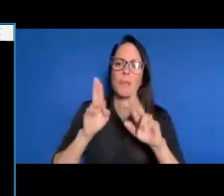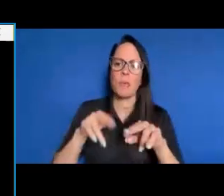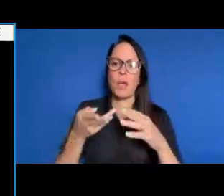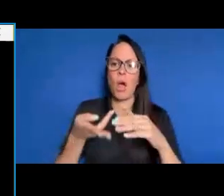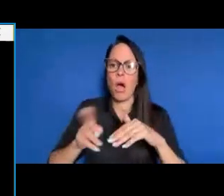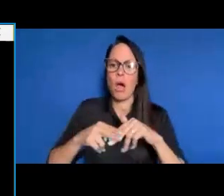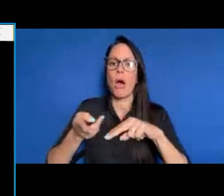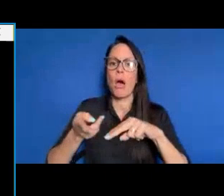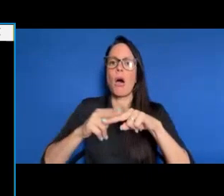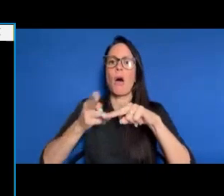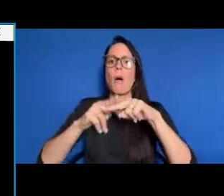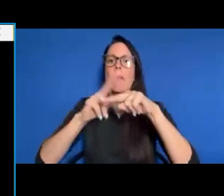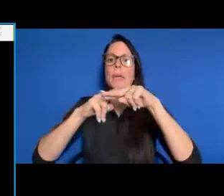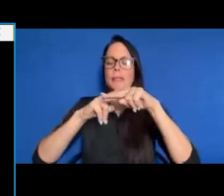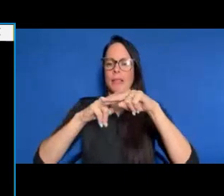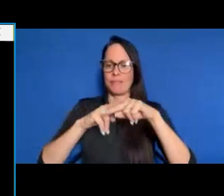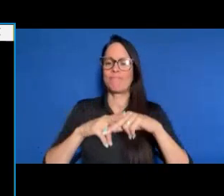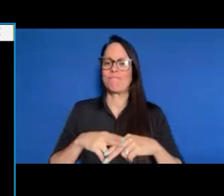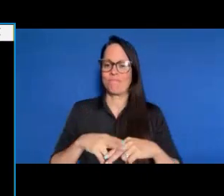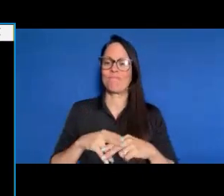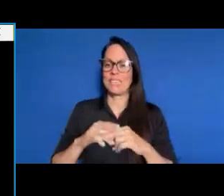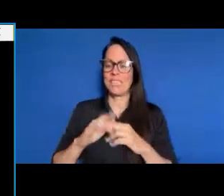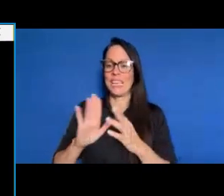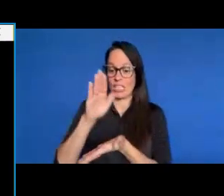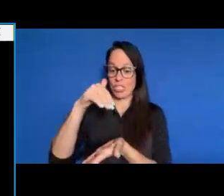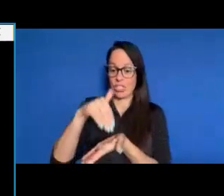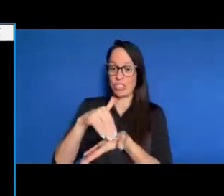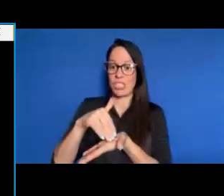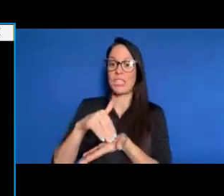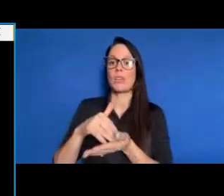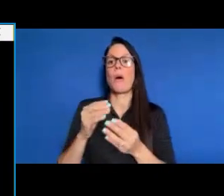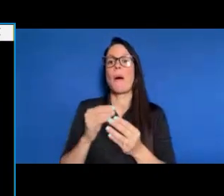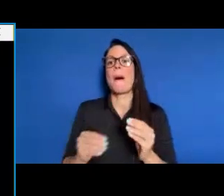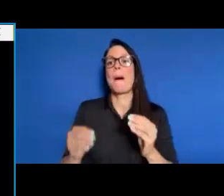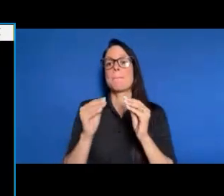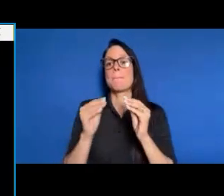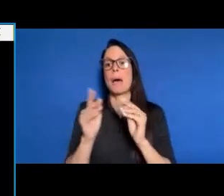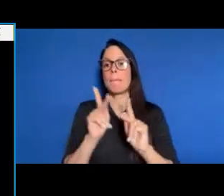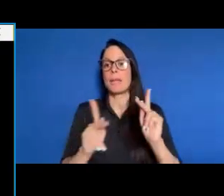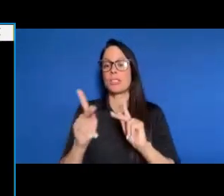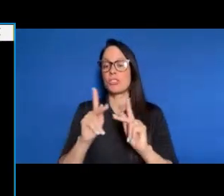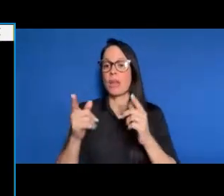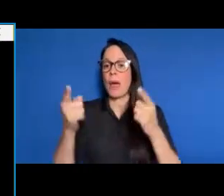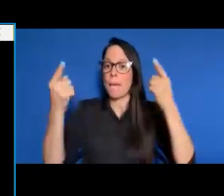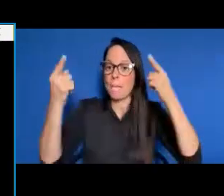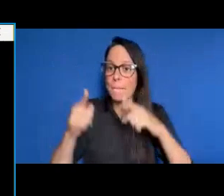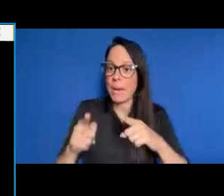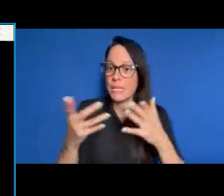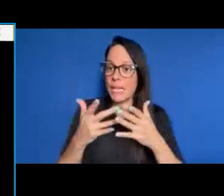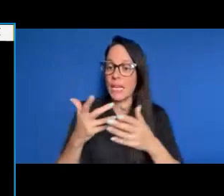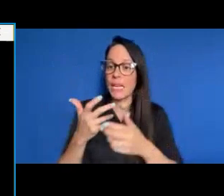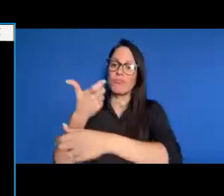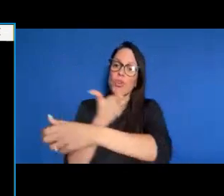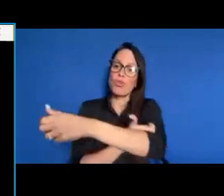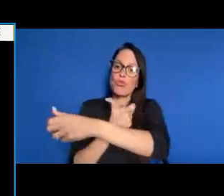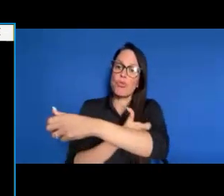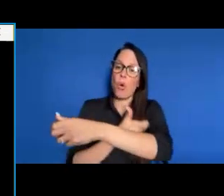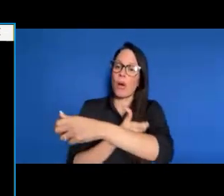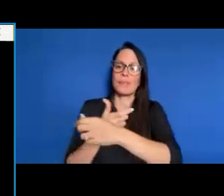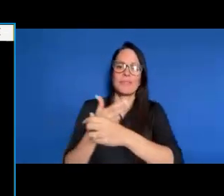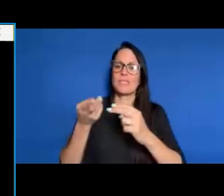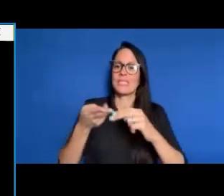clarito ese centro, la más intenso, mayor cantidad de eventos de sobredosis reportados. En este caso, nosotros todos los eventos los pusimos